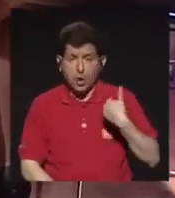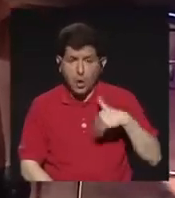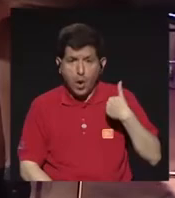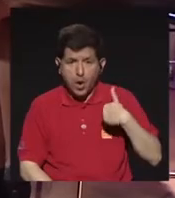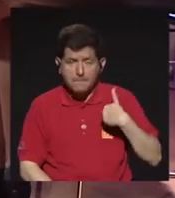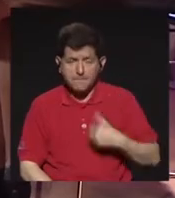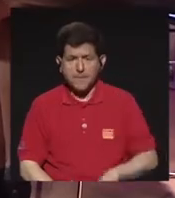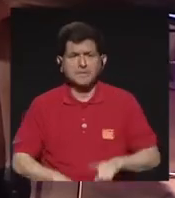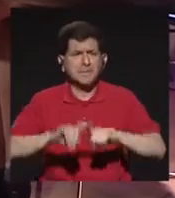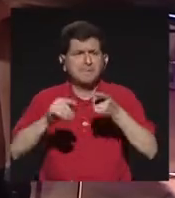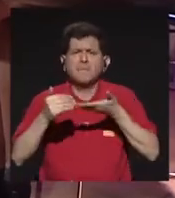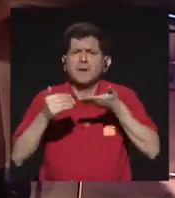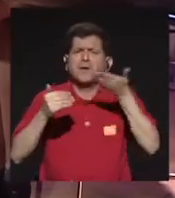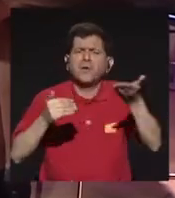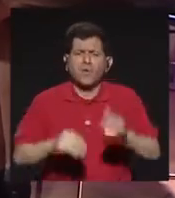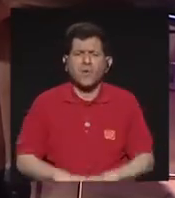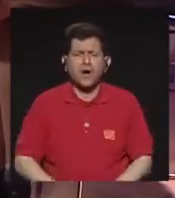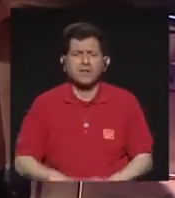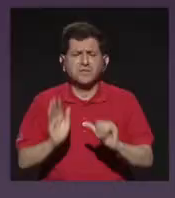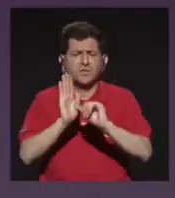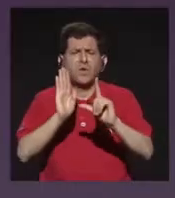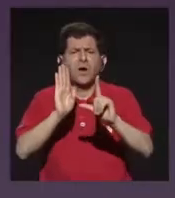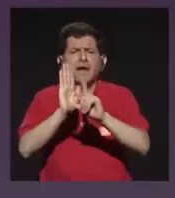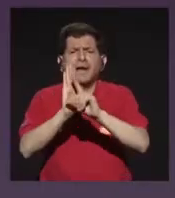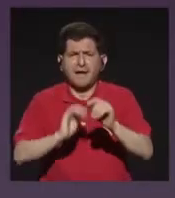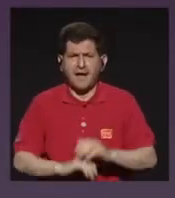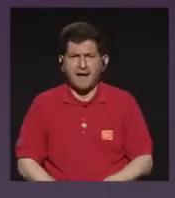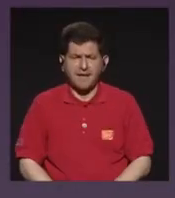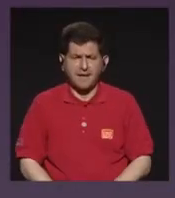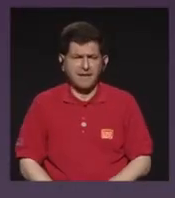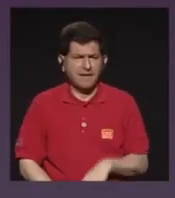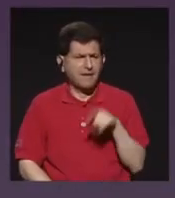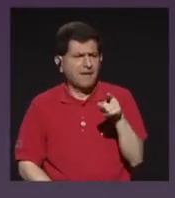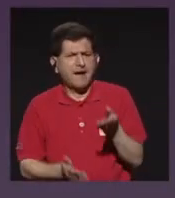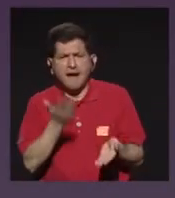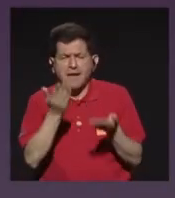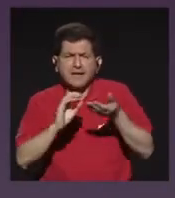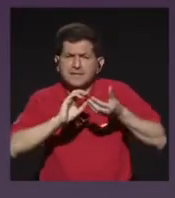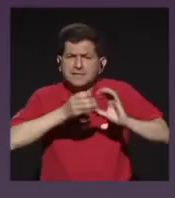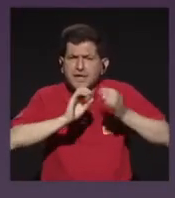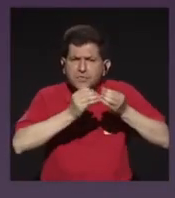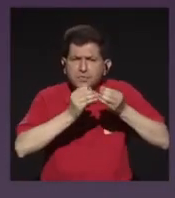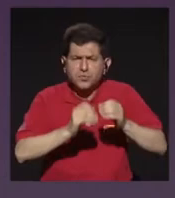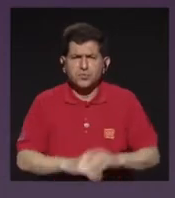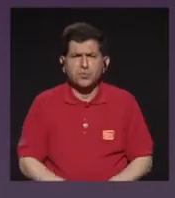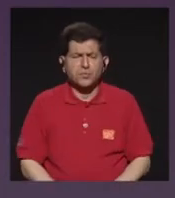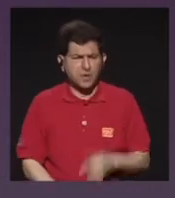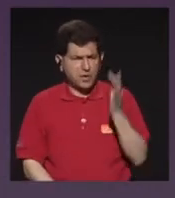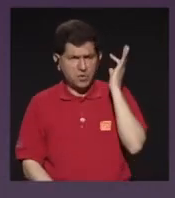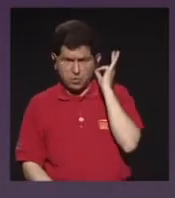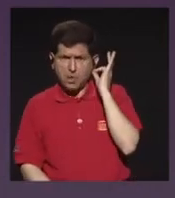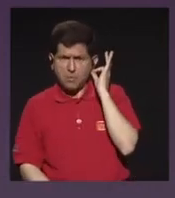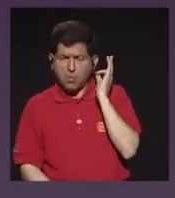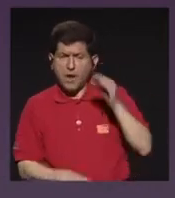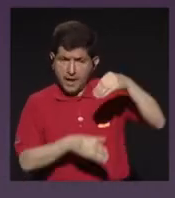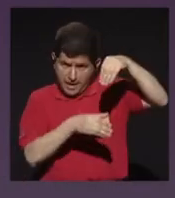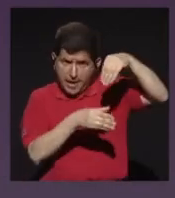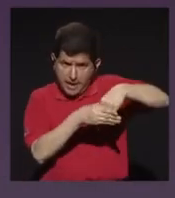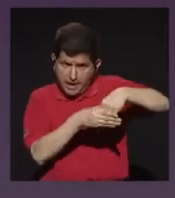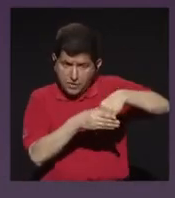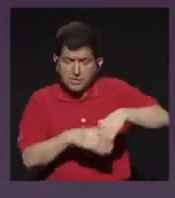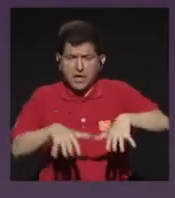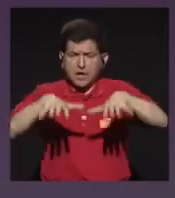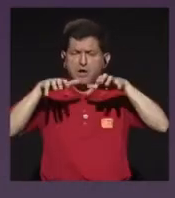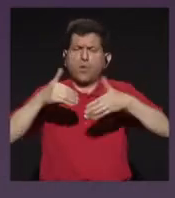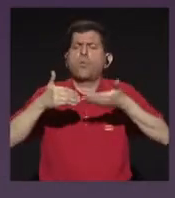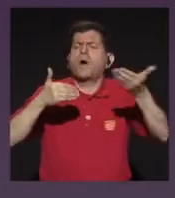digamos, ¿cuándo fue que las asambleas legislativas había un número de mujeres dentro del